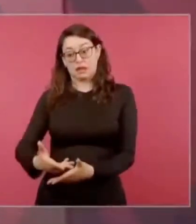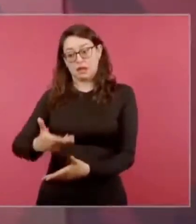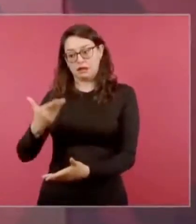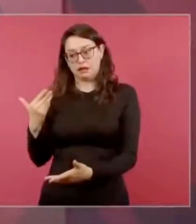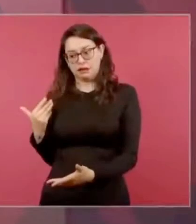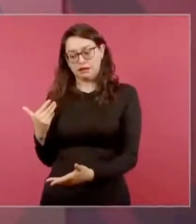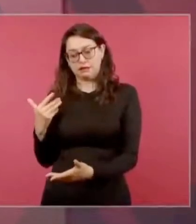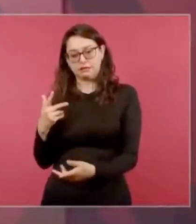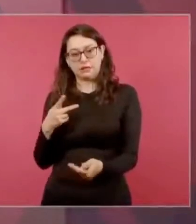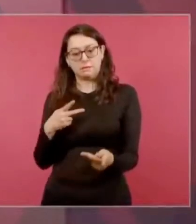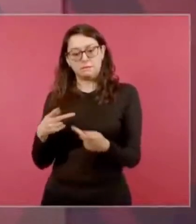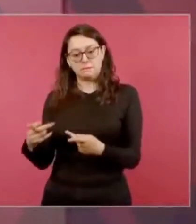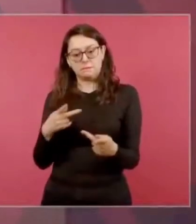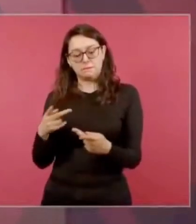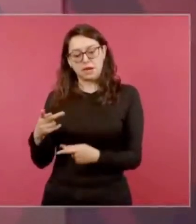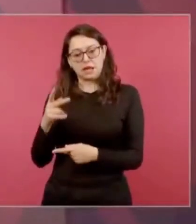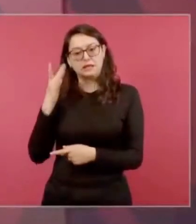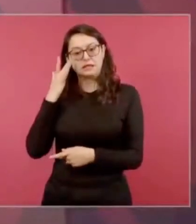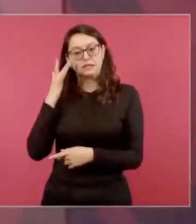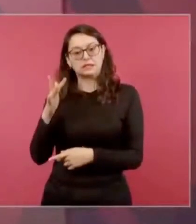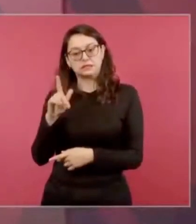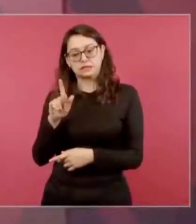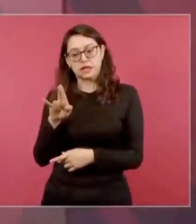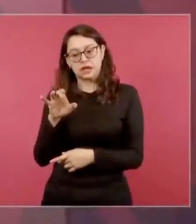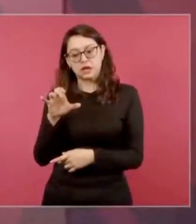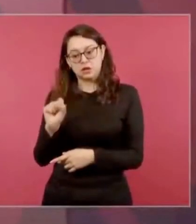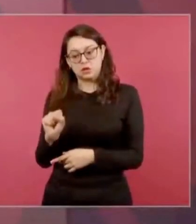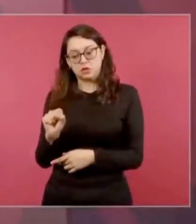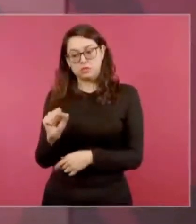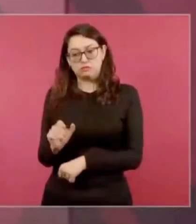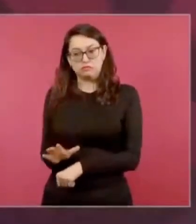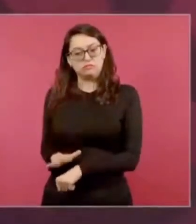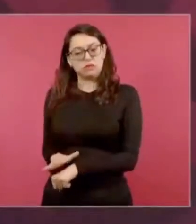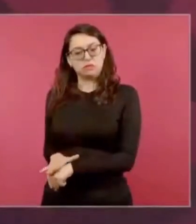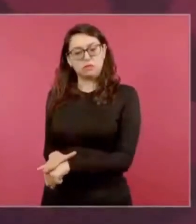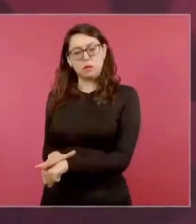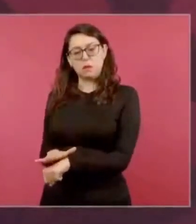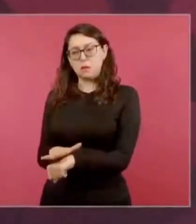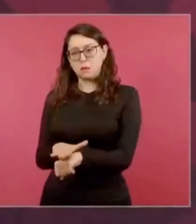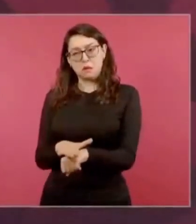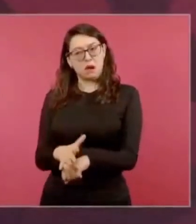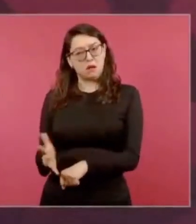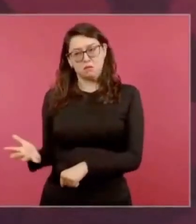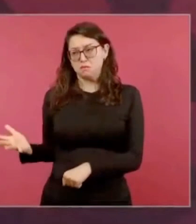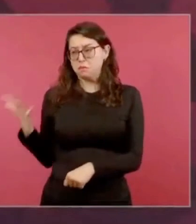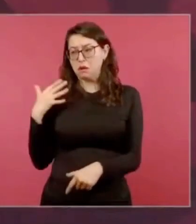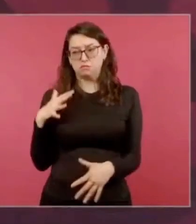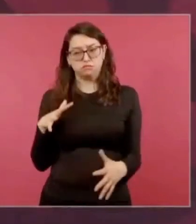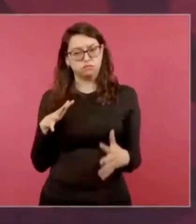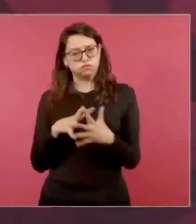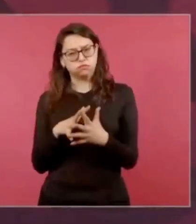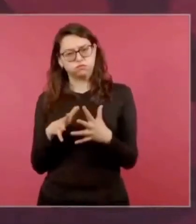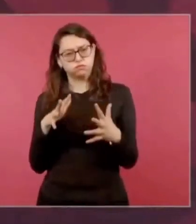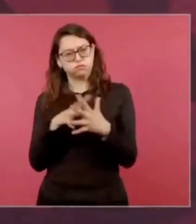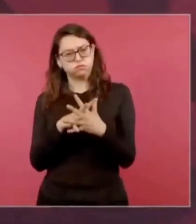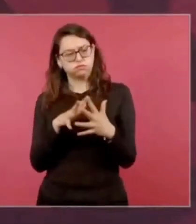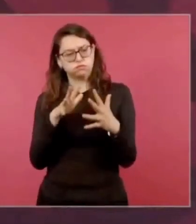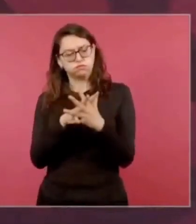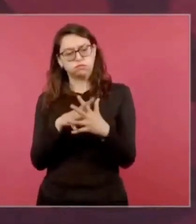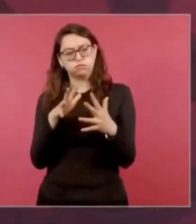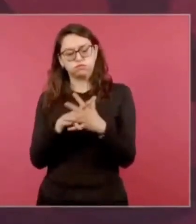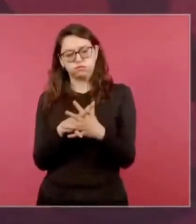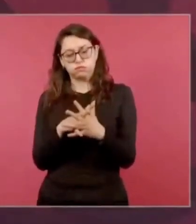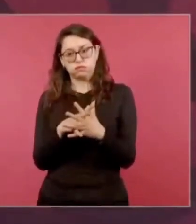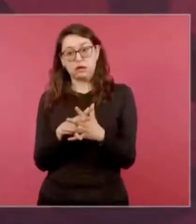Luis, cuando se llamó al pueblo a tomar las armas. En el artículo 3 del Plan de San